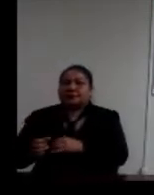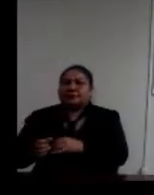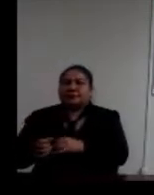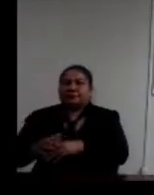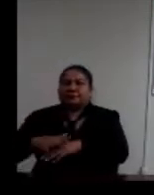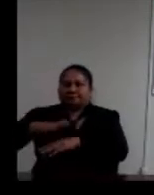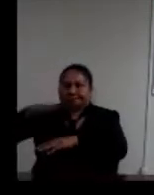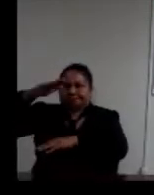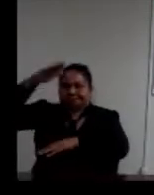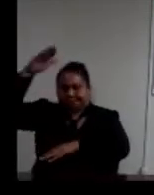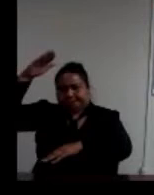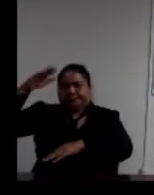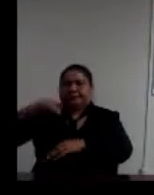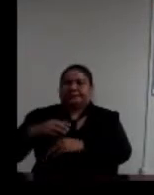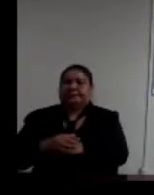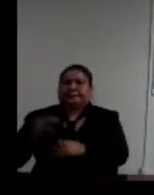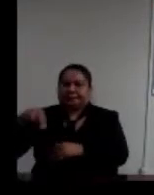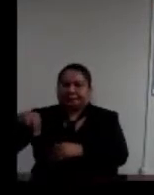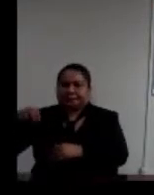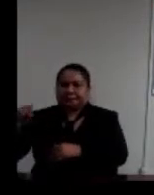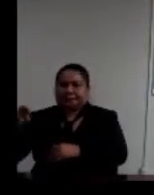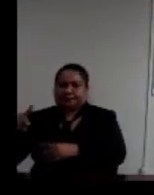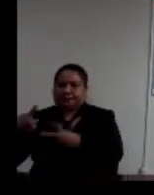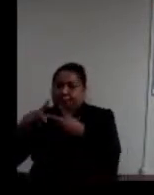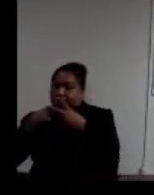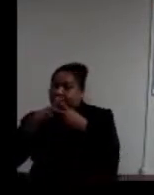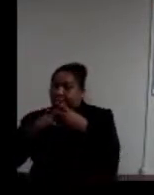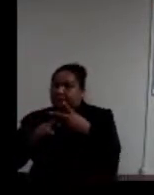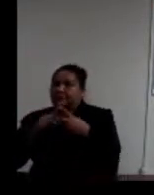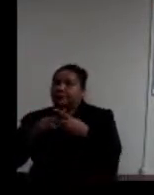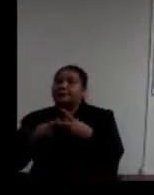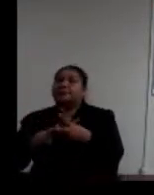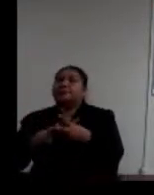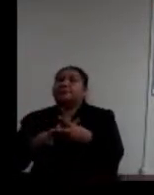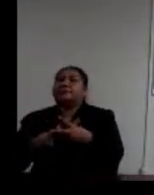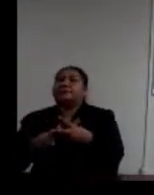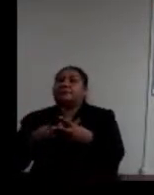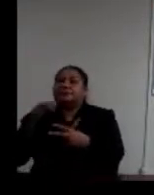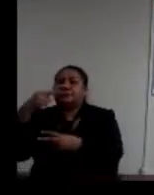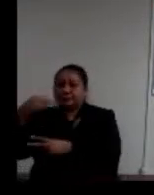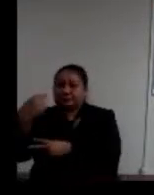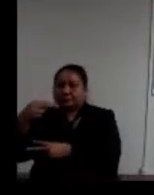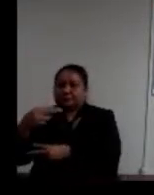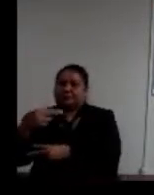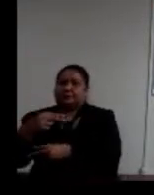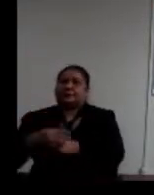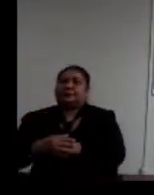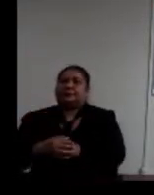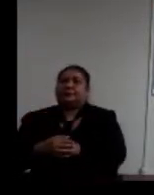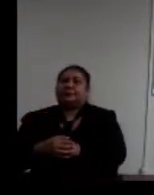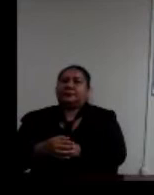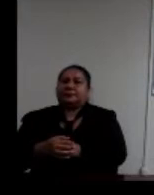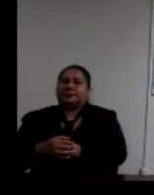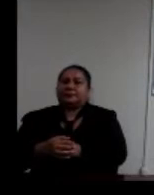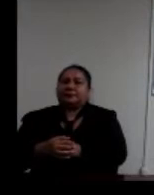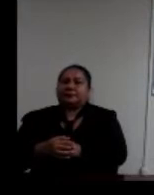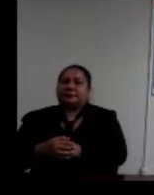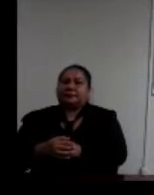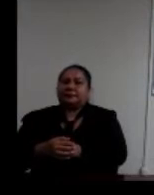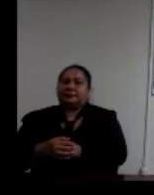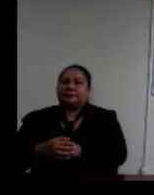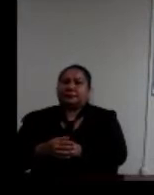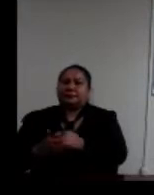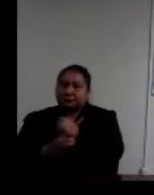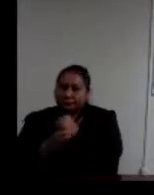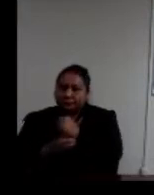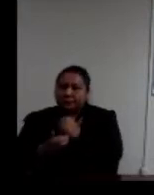noradrenalina. Entonces, estos dos principales se llaman catecolaminas, son la alteración en